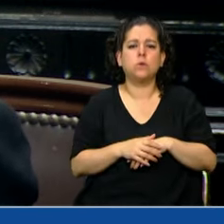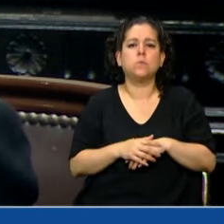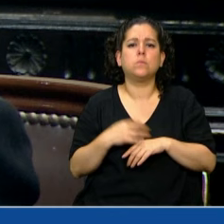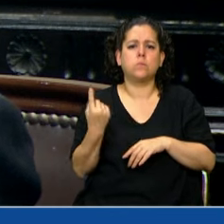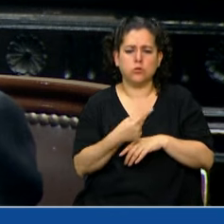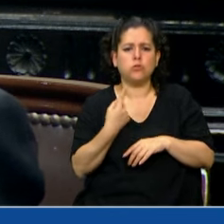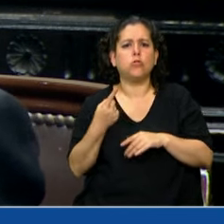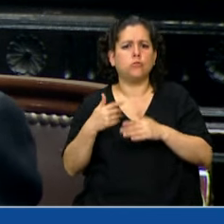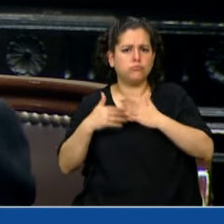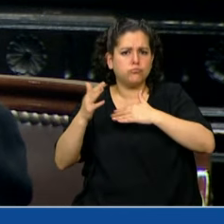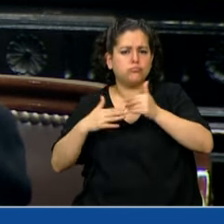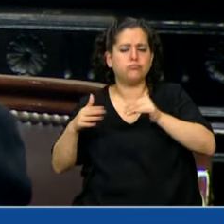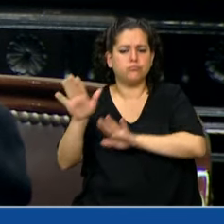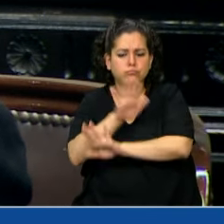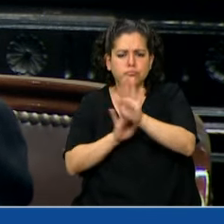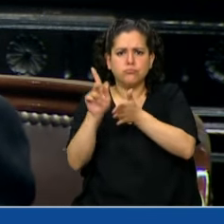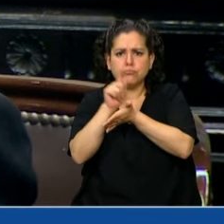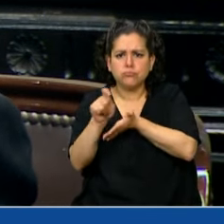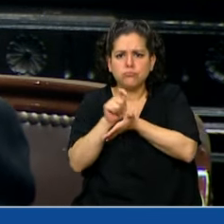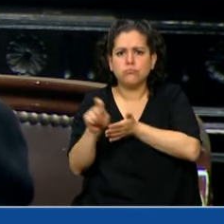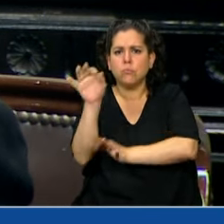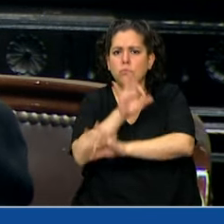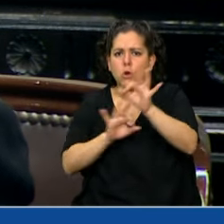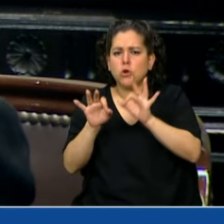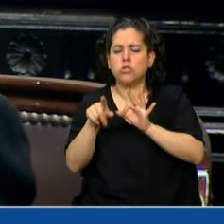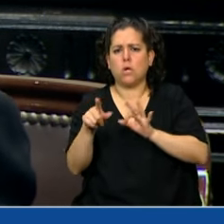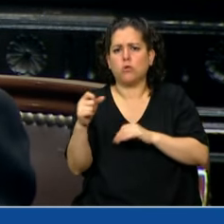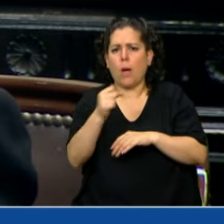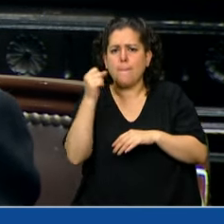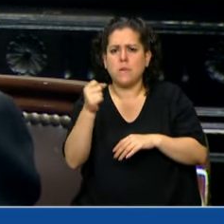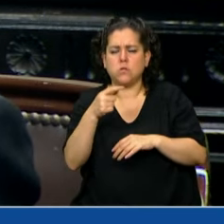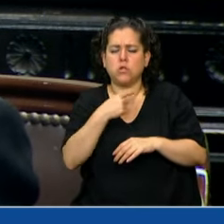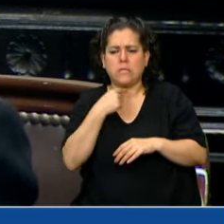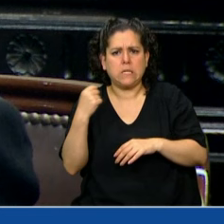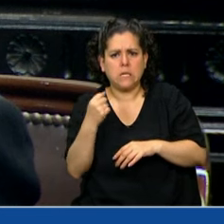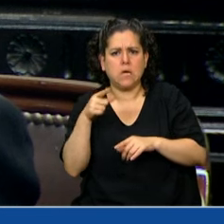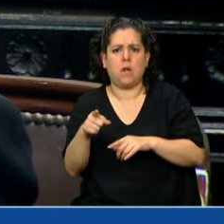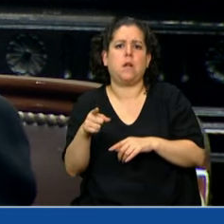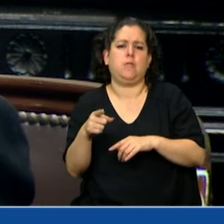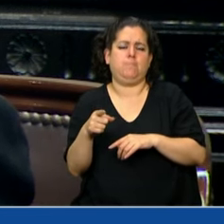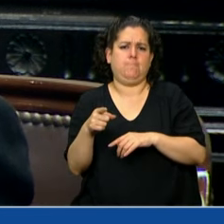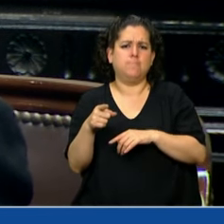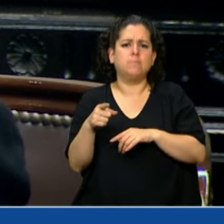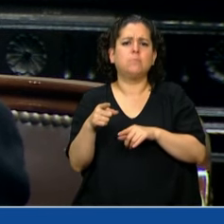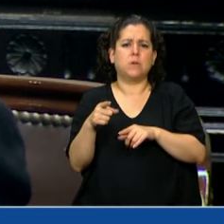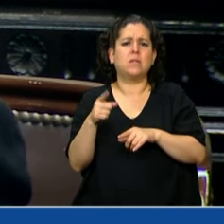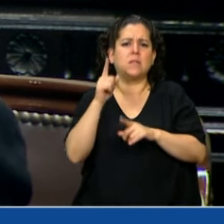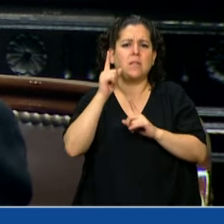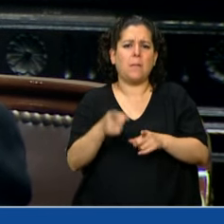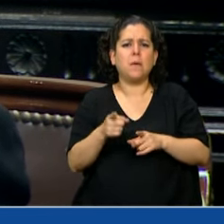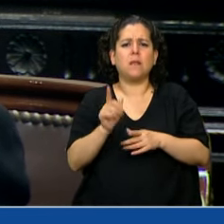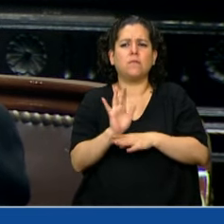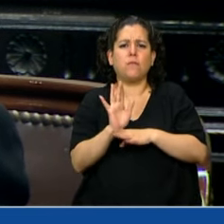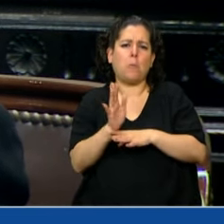construimos un proyecto ambicioso construimos un palacio de